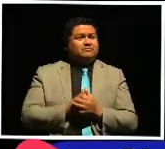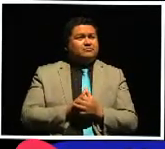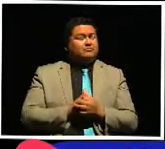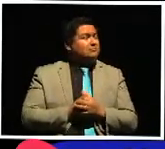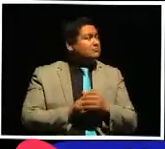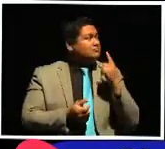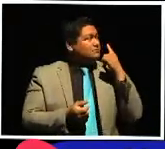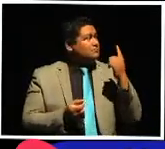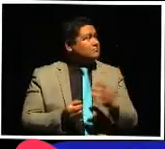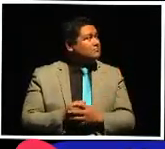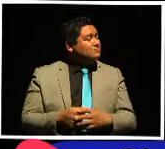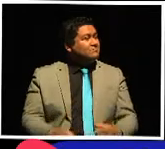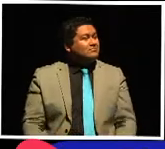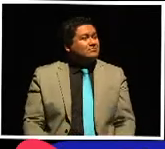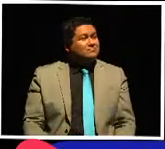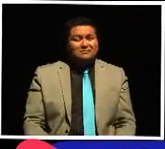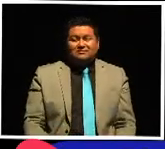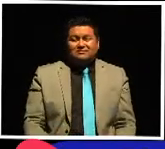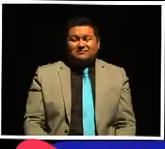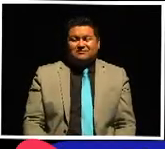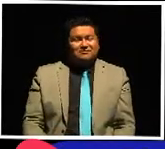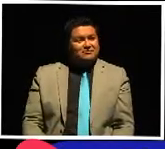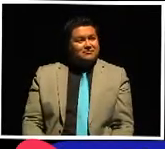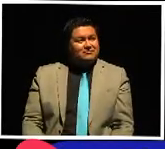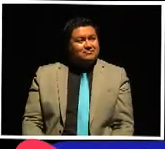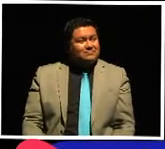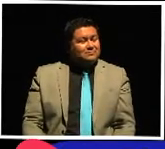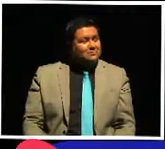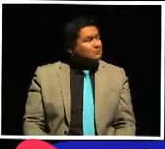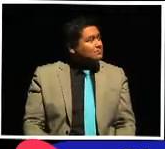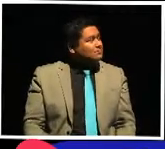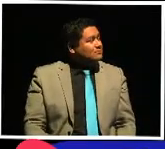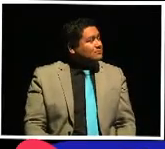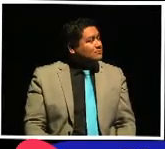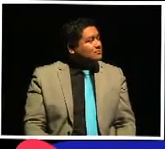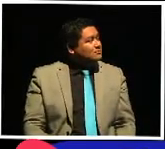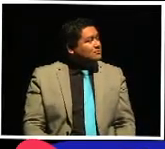sé si se nota, hay una estrella aquí, la Universidad de Concepción.